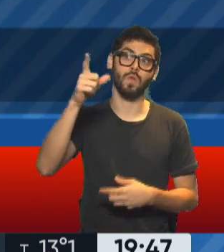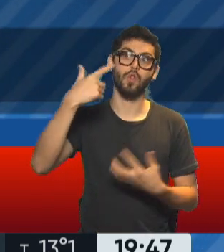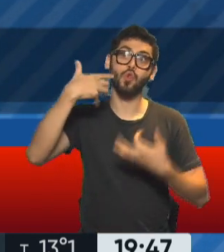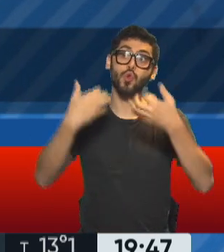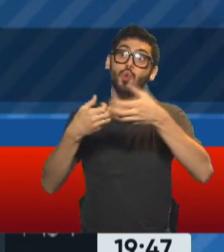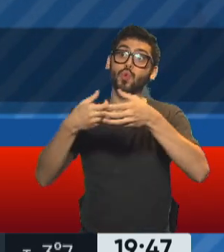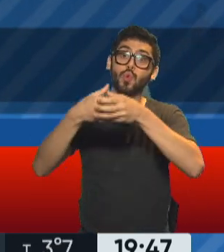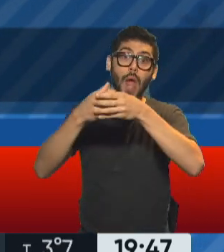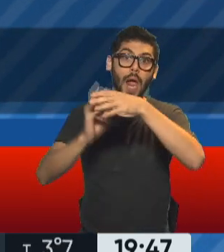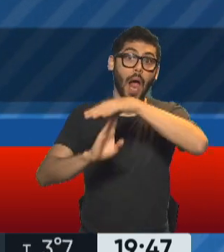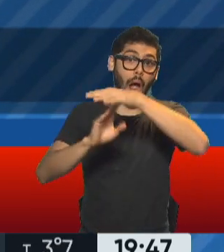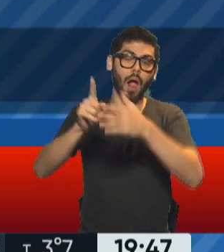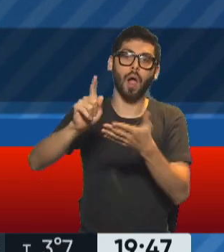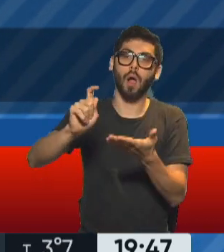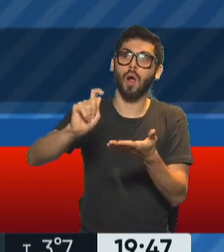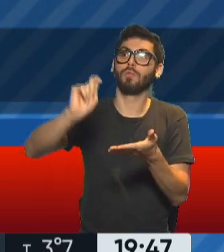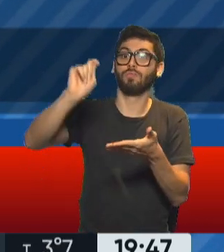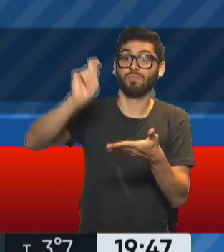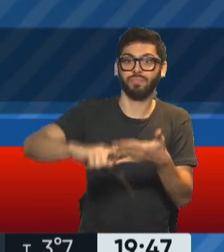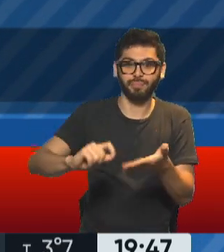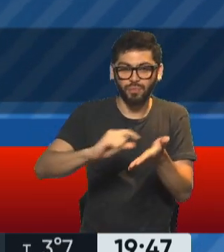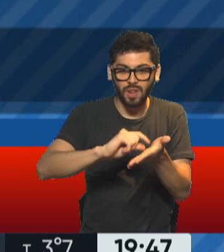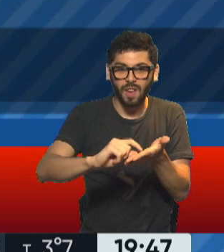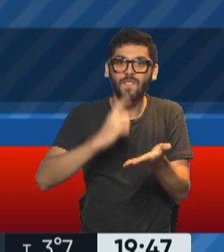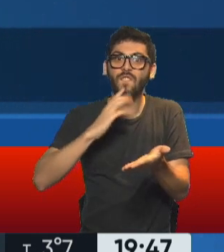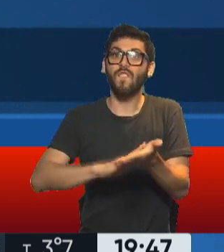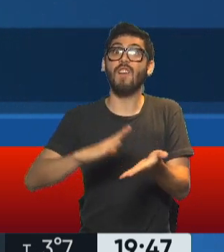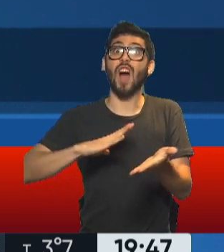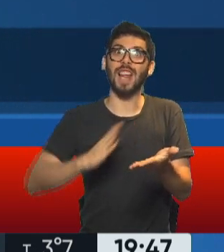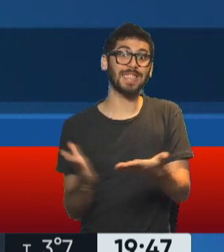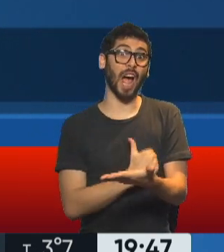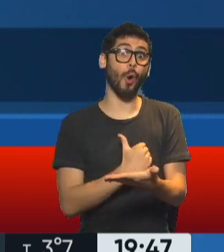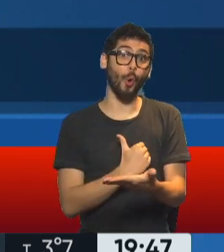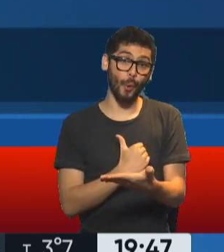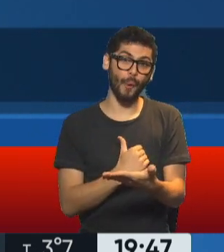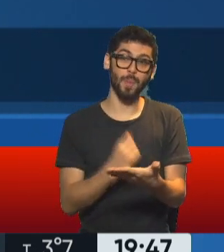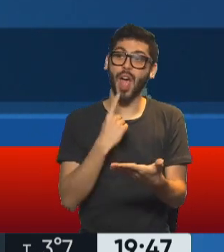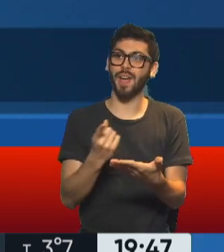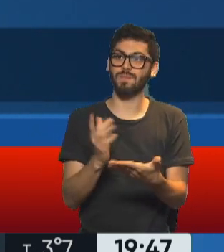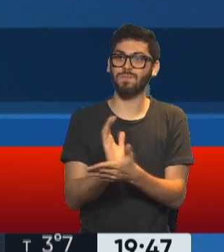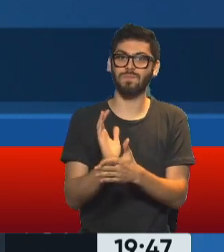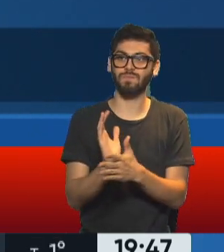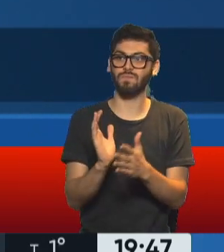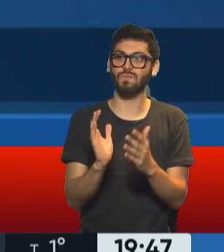falle, en primer lugar porque restablece el principio de igualdad entre las partes, ¿no?